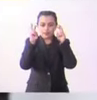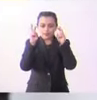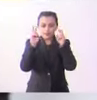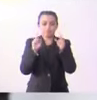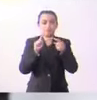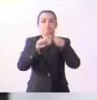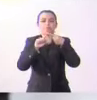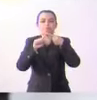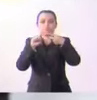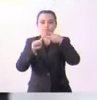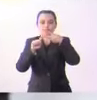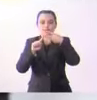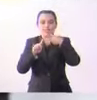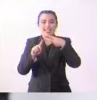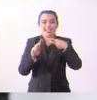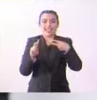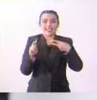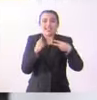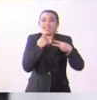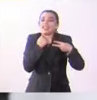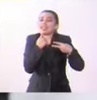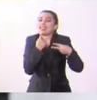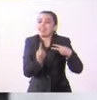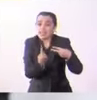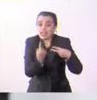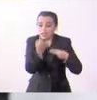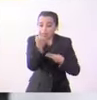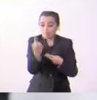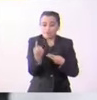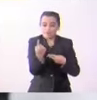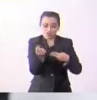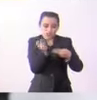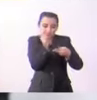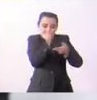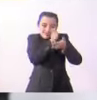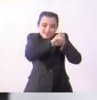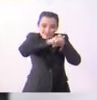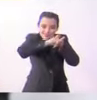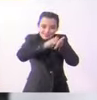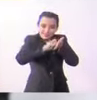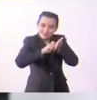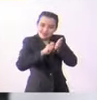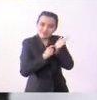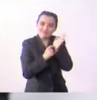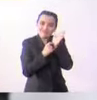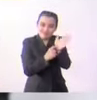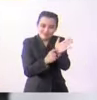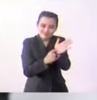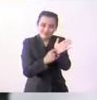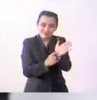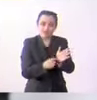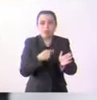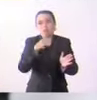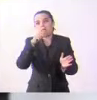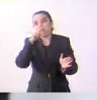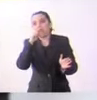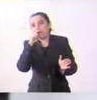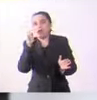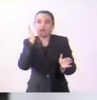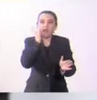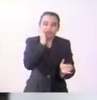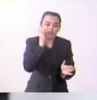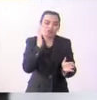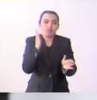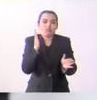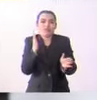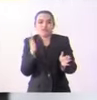tus personajes. Estos personajes puedes caracterizarlos a partir de lo que veas en tu casa. Puede ser tu mamá, puede ser tu papá, y